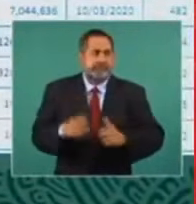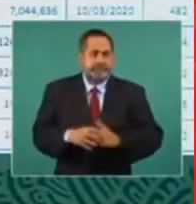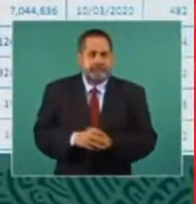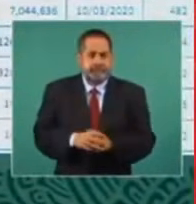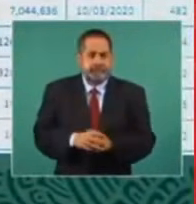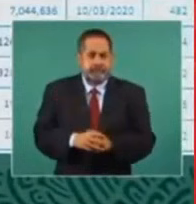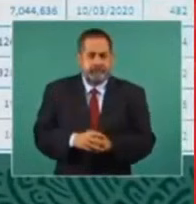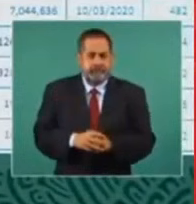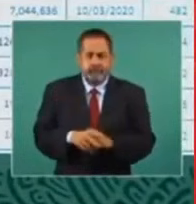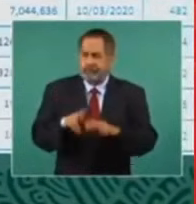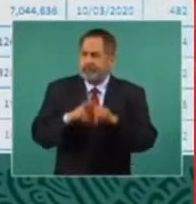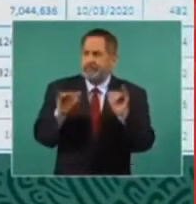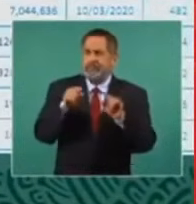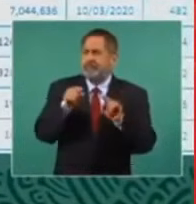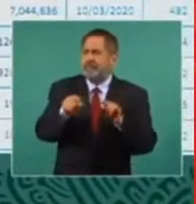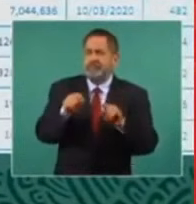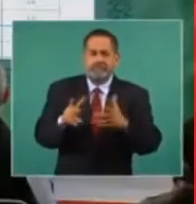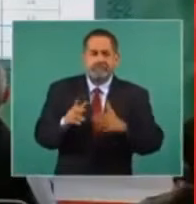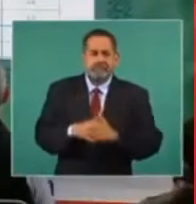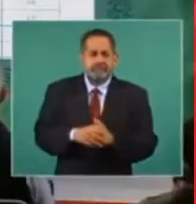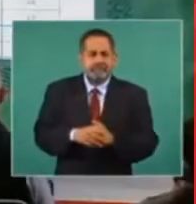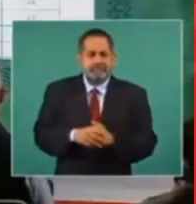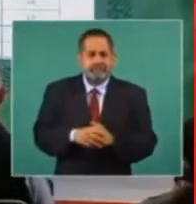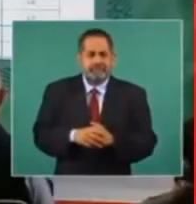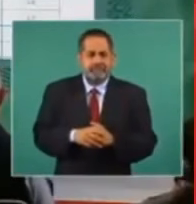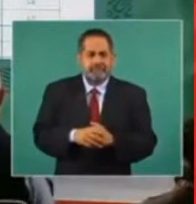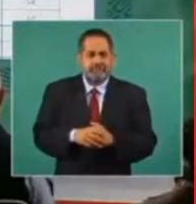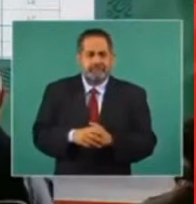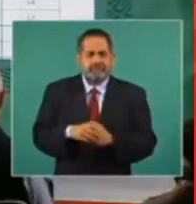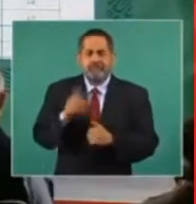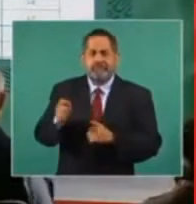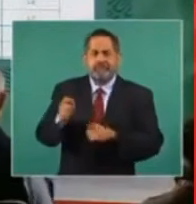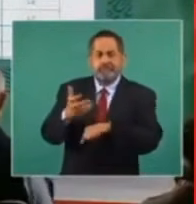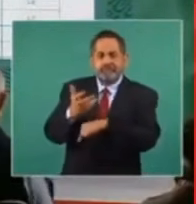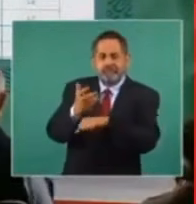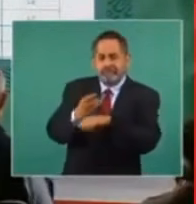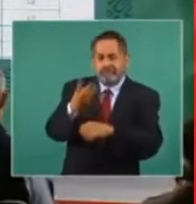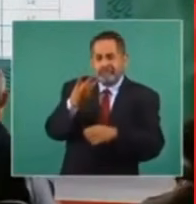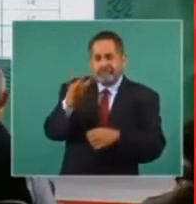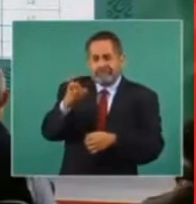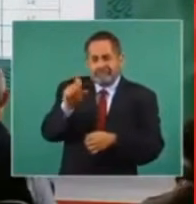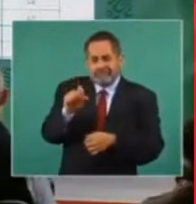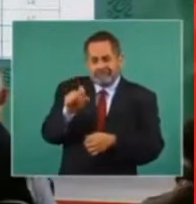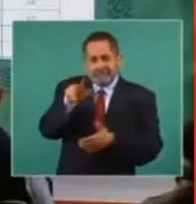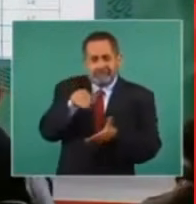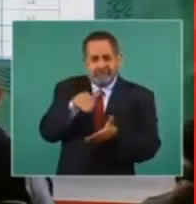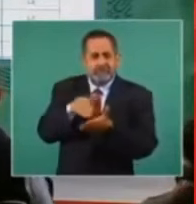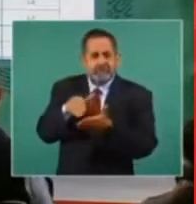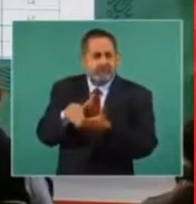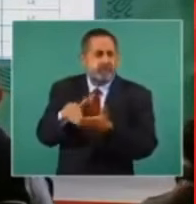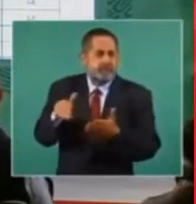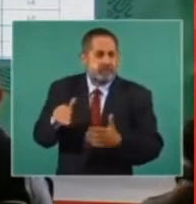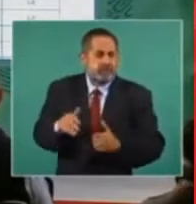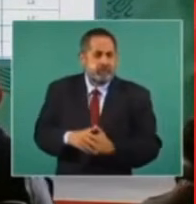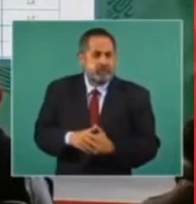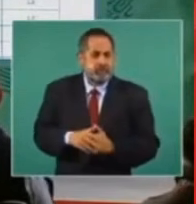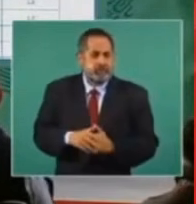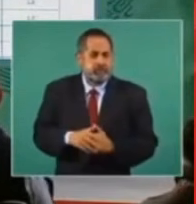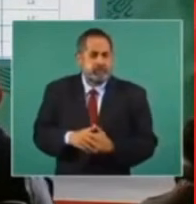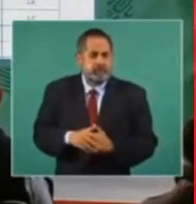y tenían que ponerse de acuerdo los periodistas en qué preguntar, y eso con el aval del director o el vocero de